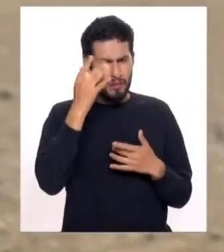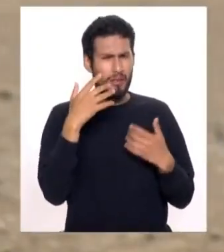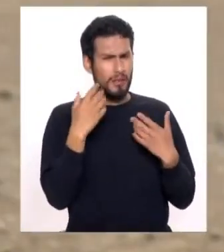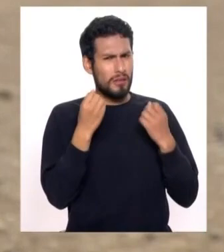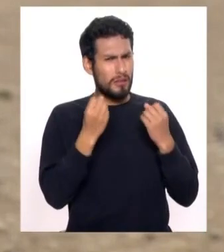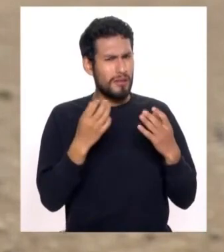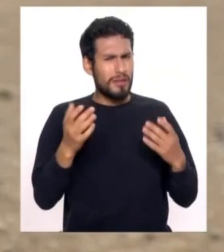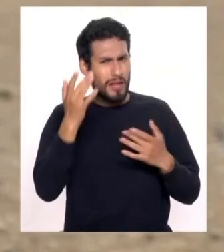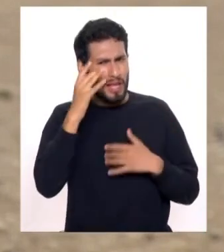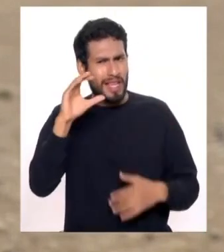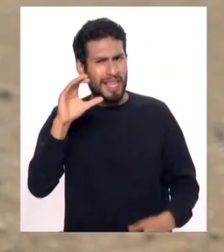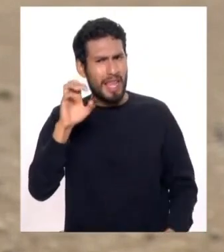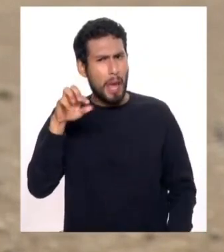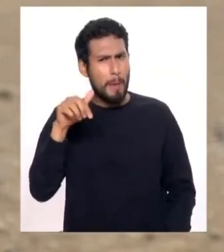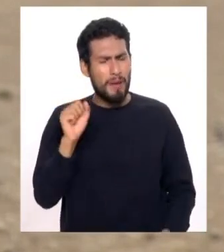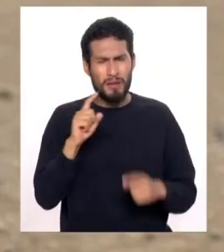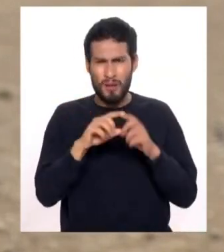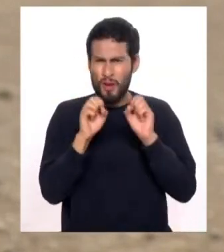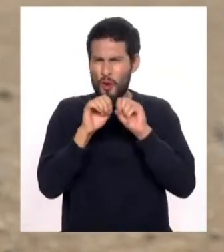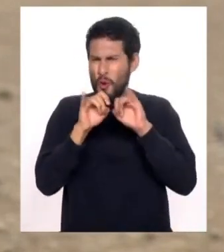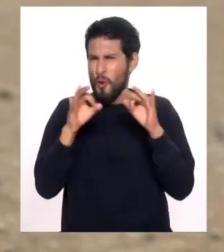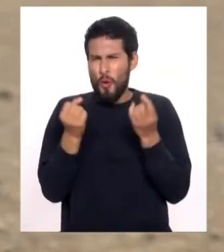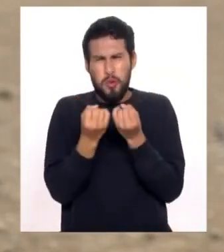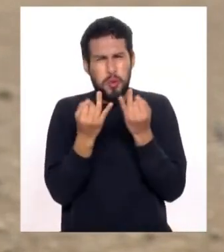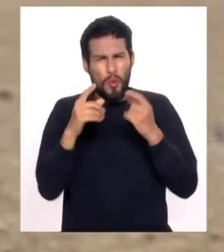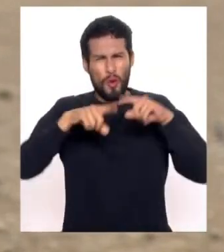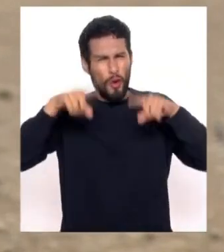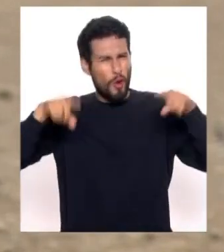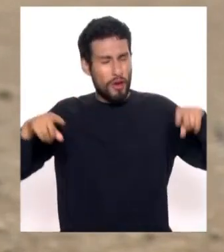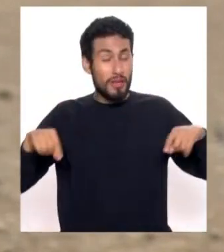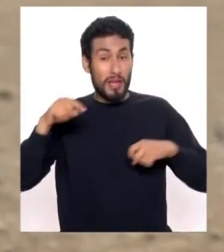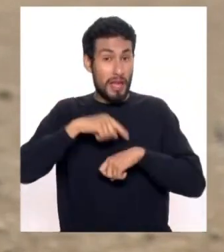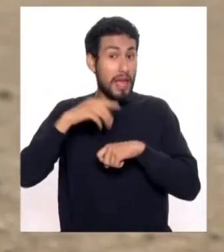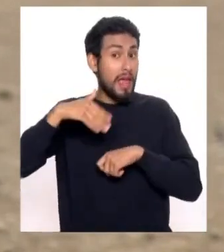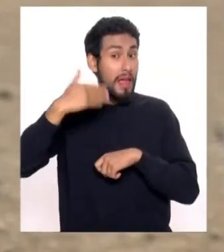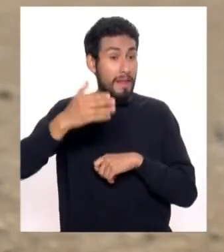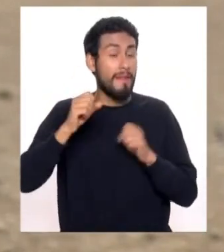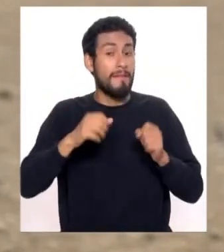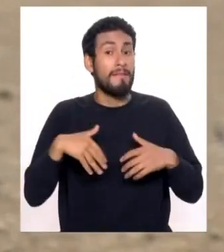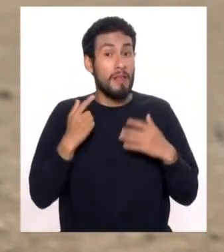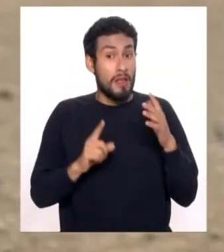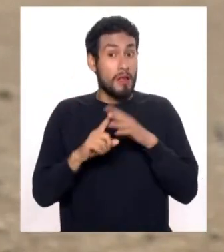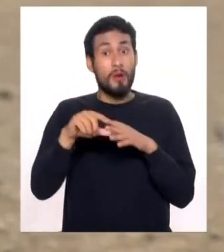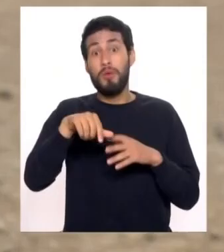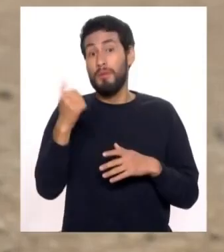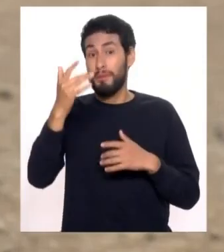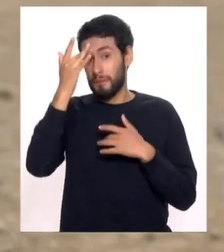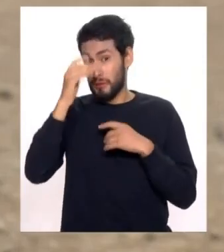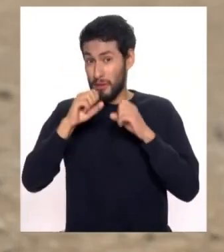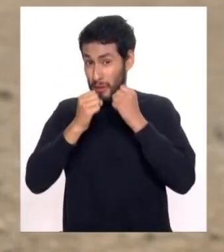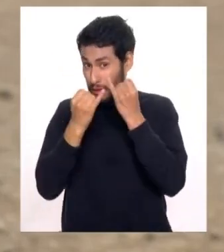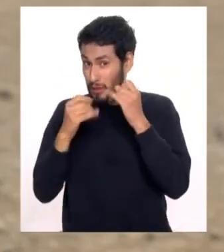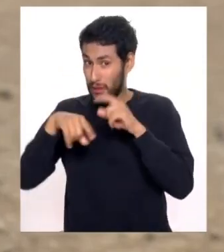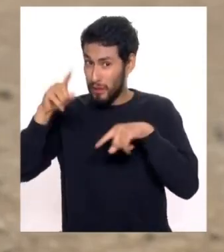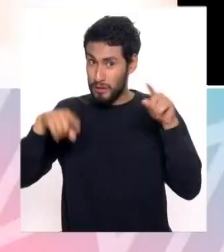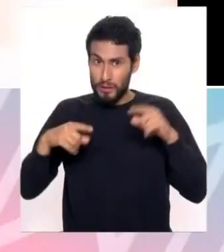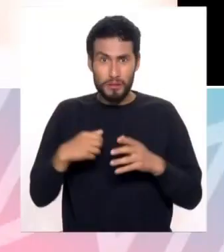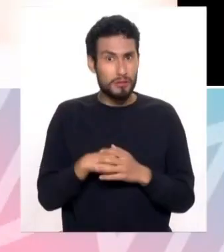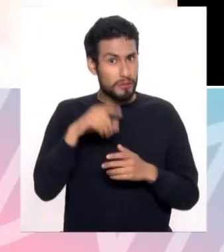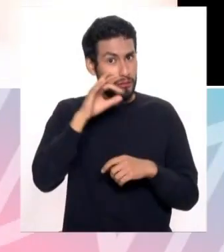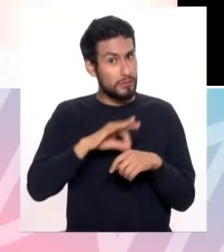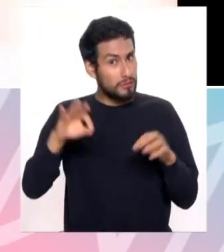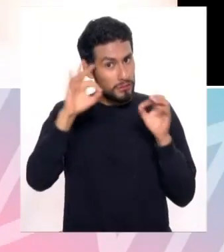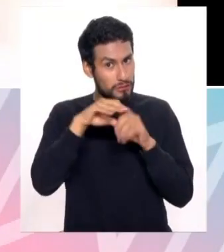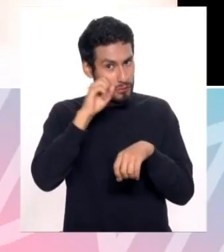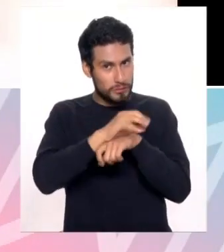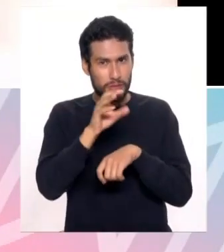tantas cepas, ¿no? Entonces, en el tiempo posiblemente podamos tener aparición de otras cepas. Por lo tanto, por eso la recomendación